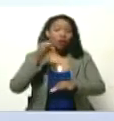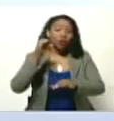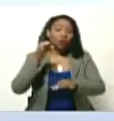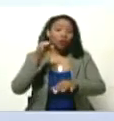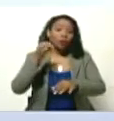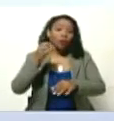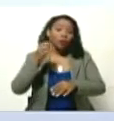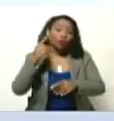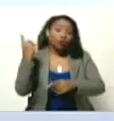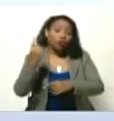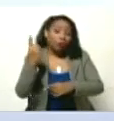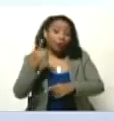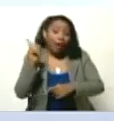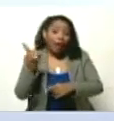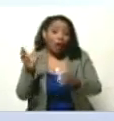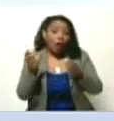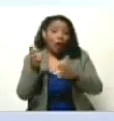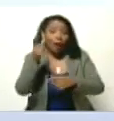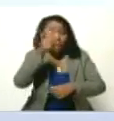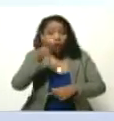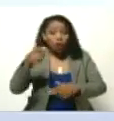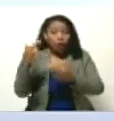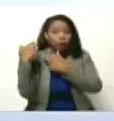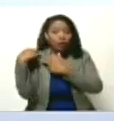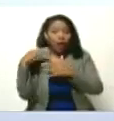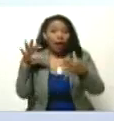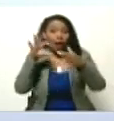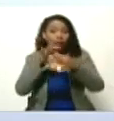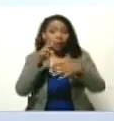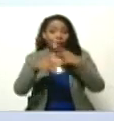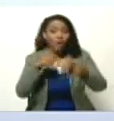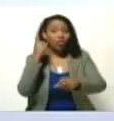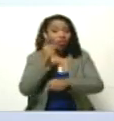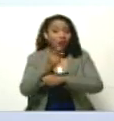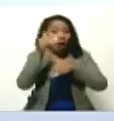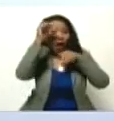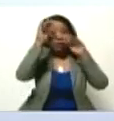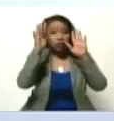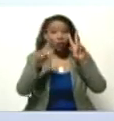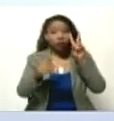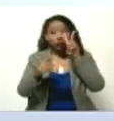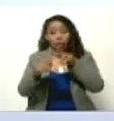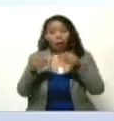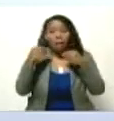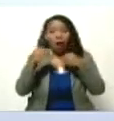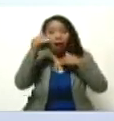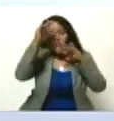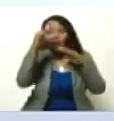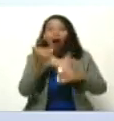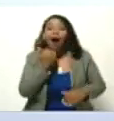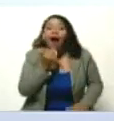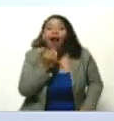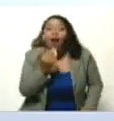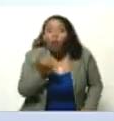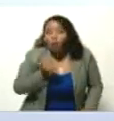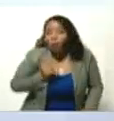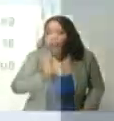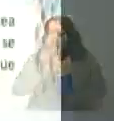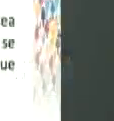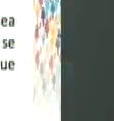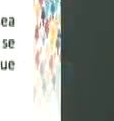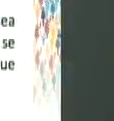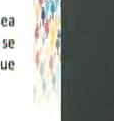del partido como la JPSU, deben estar muy alertas para atender cualquier caso.